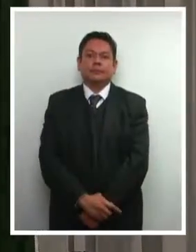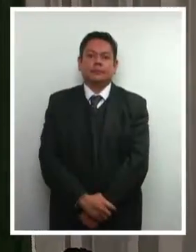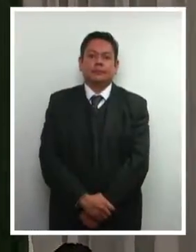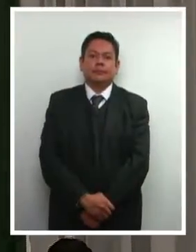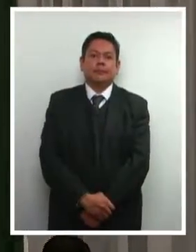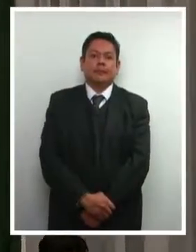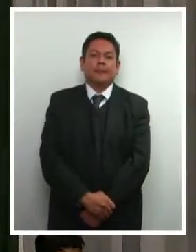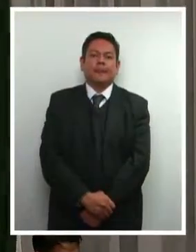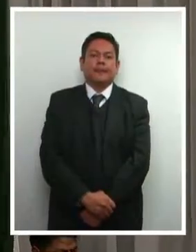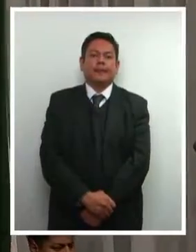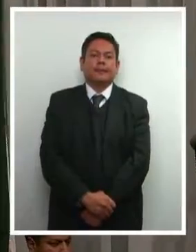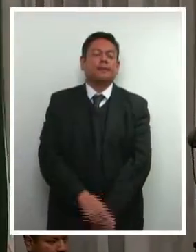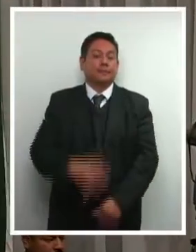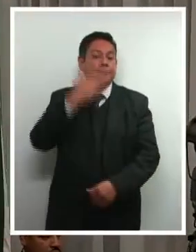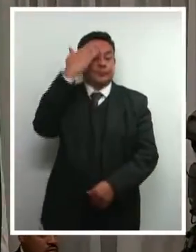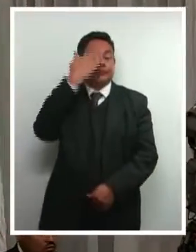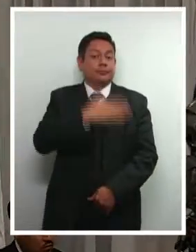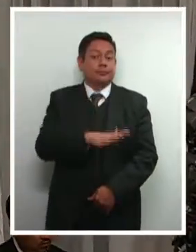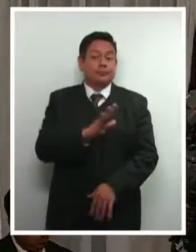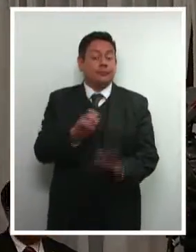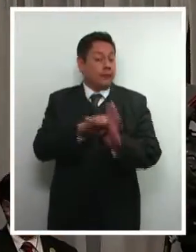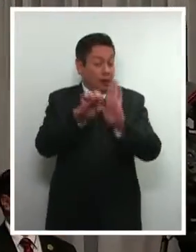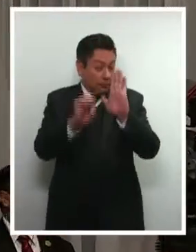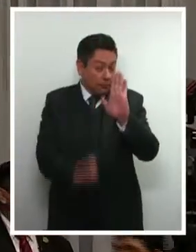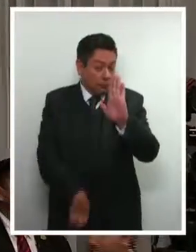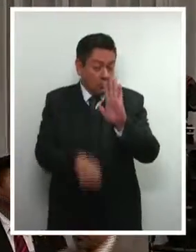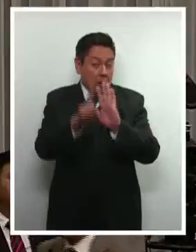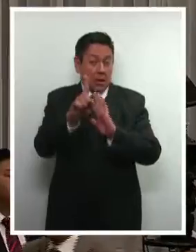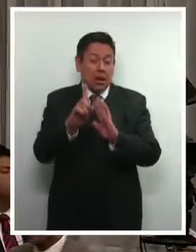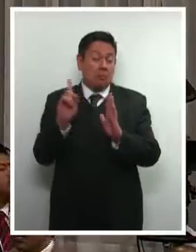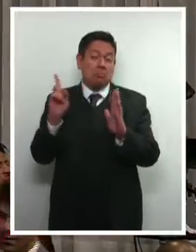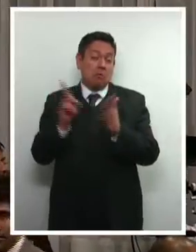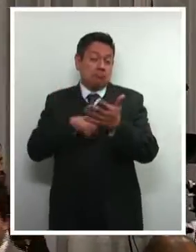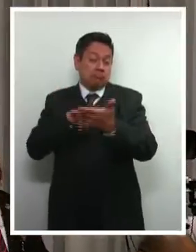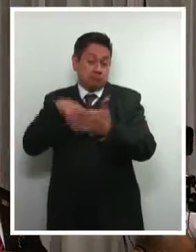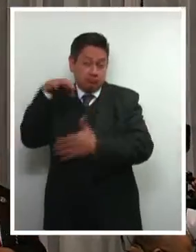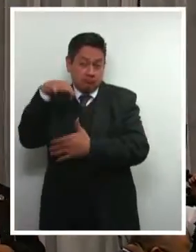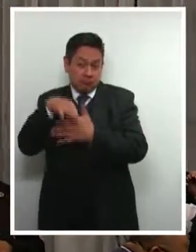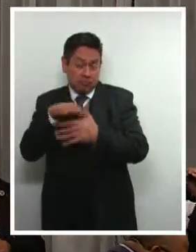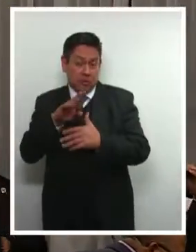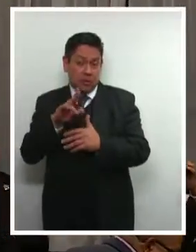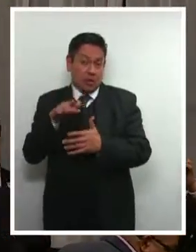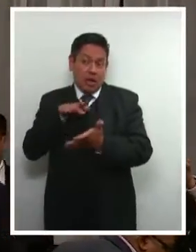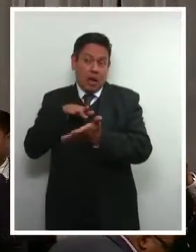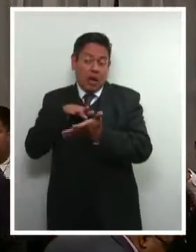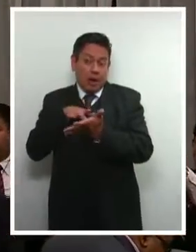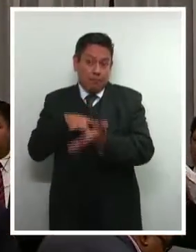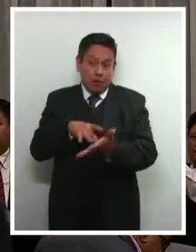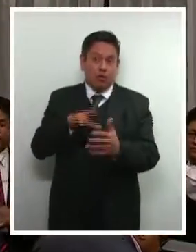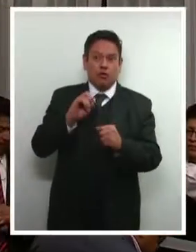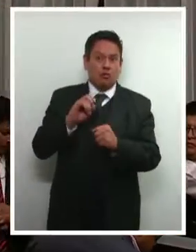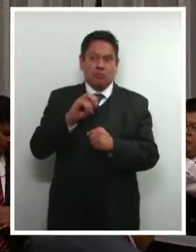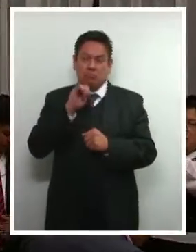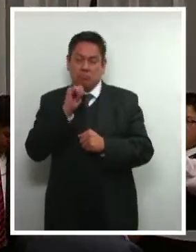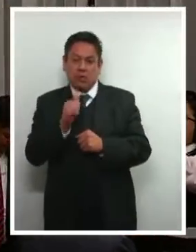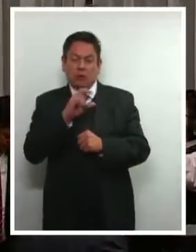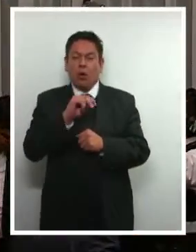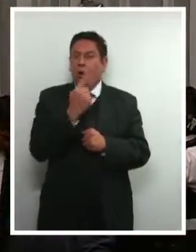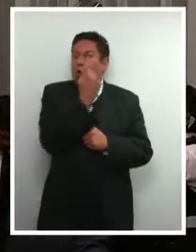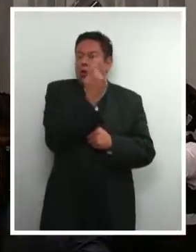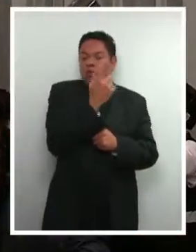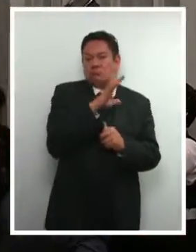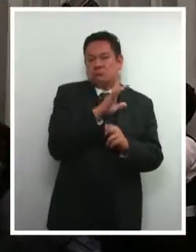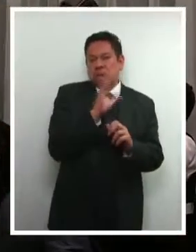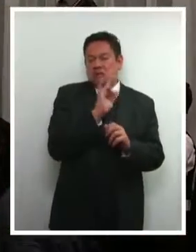Hay que mencionar que en caso de que no se registre el voto a favor, en contra o en abstención de algún legislador o